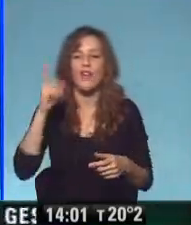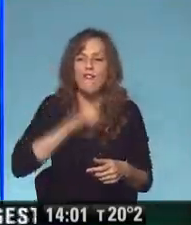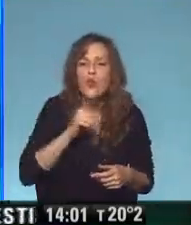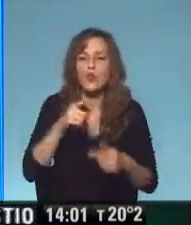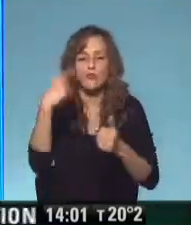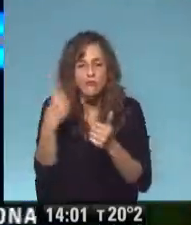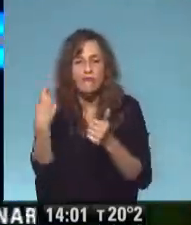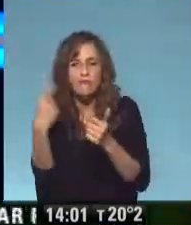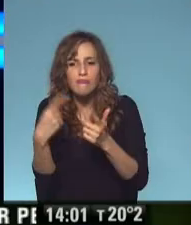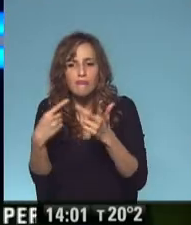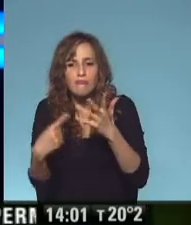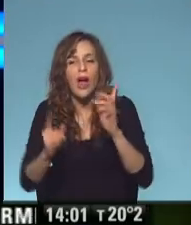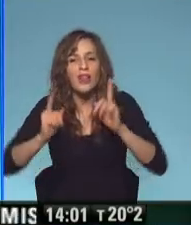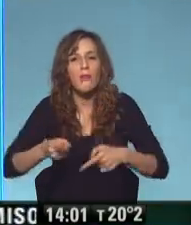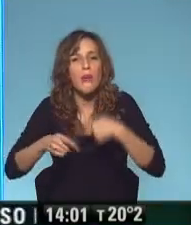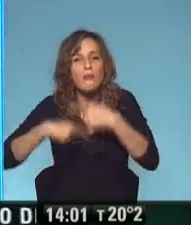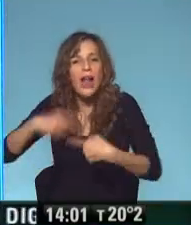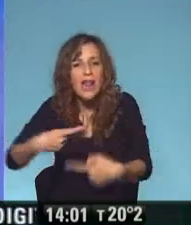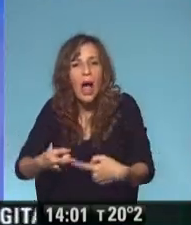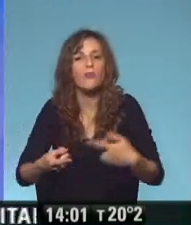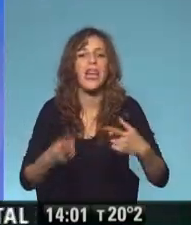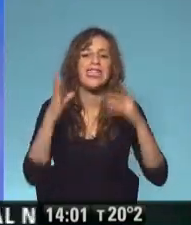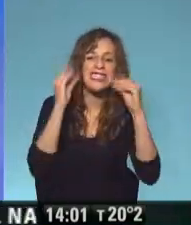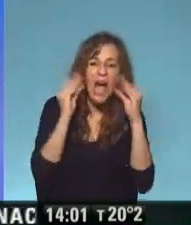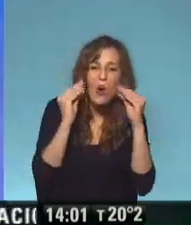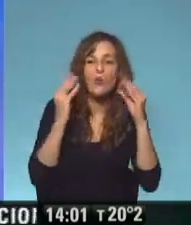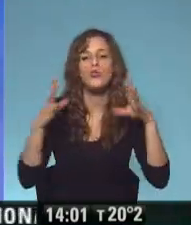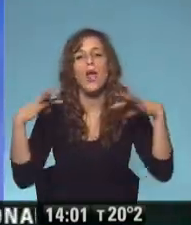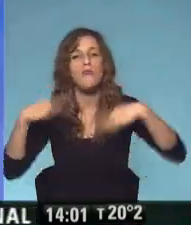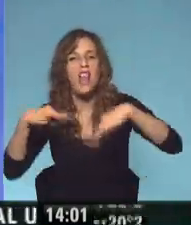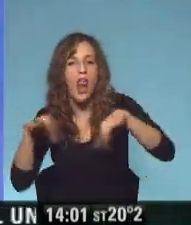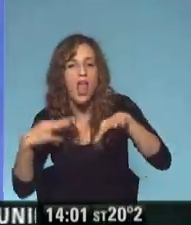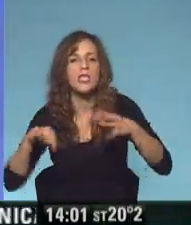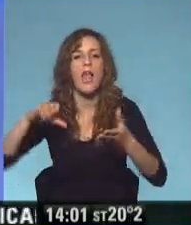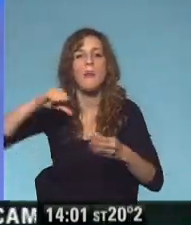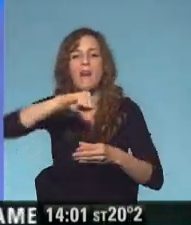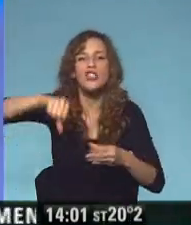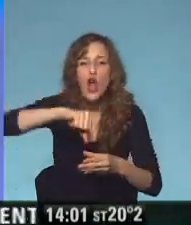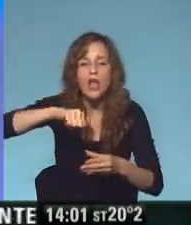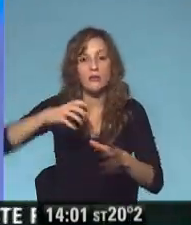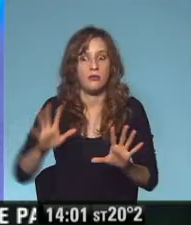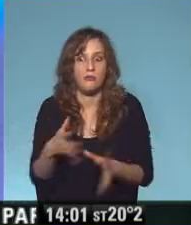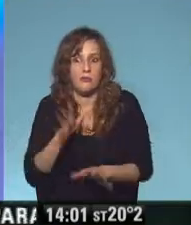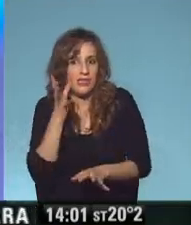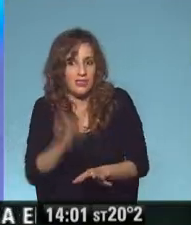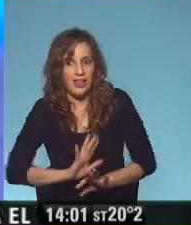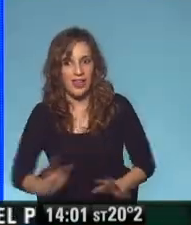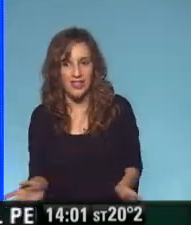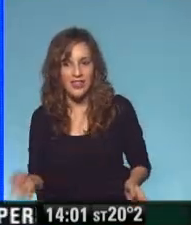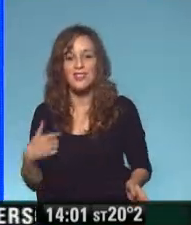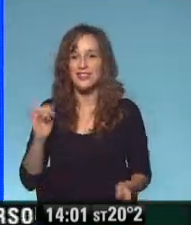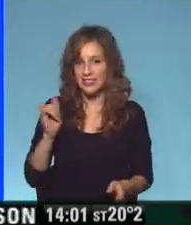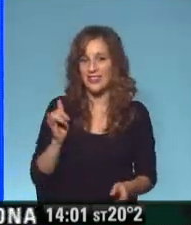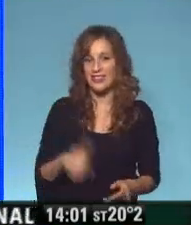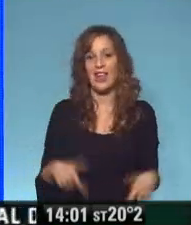¿Qué más le pongo? Matambre, un sándwich de milanesa, mayonesa. ¿Qué clase de picnic tenemos acá? Es como un cumpleaños. De hecho, es verdad, mi camisa es un